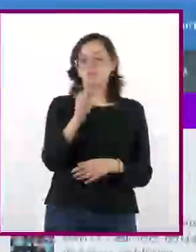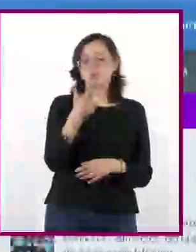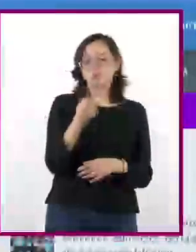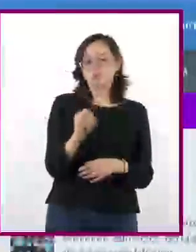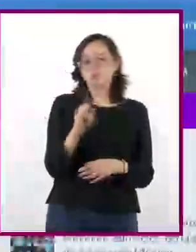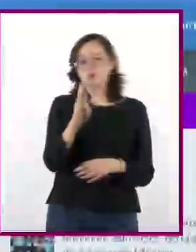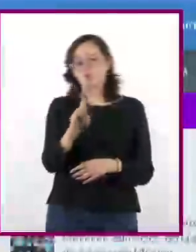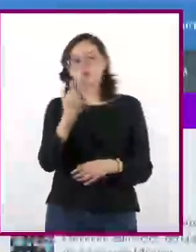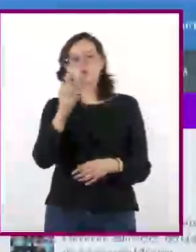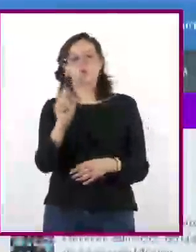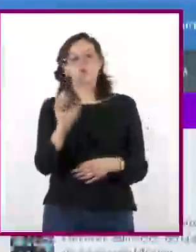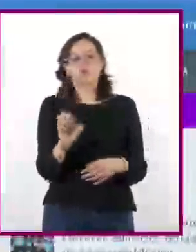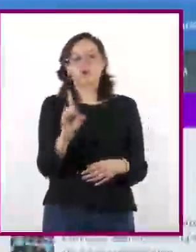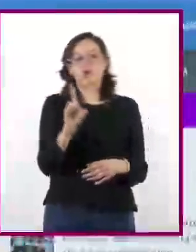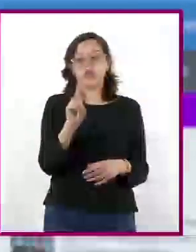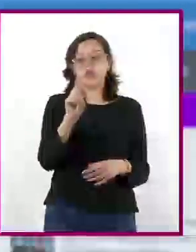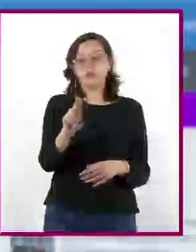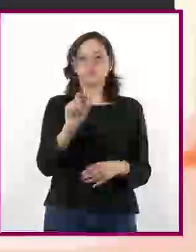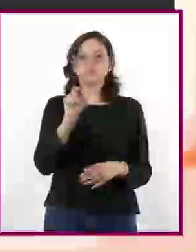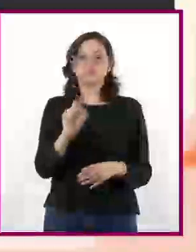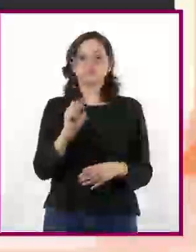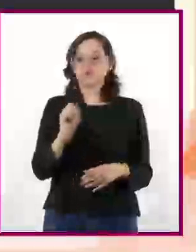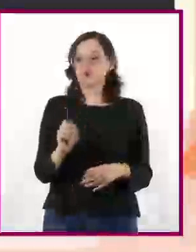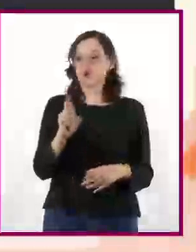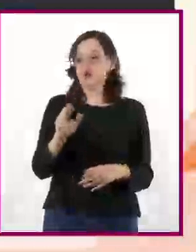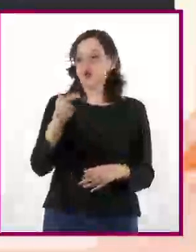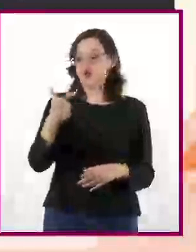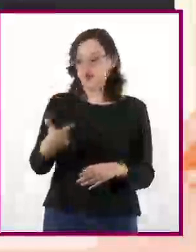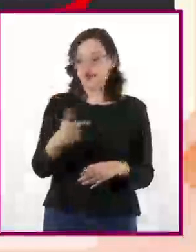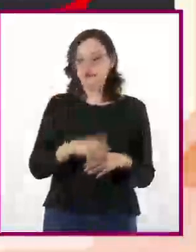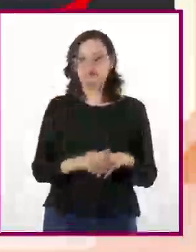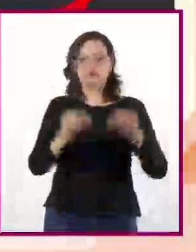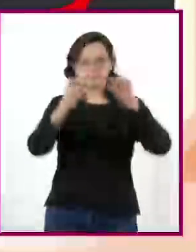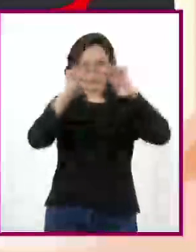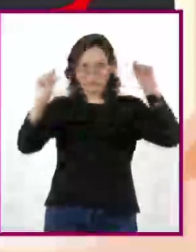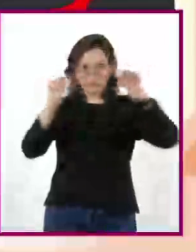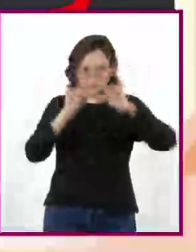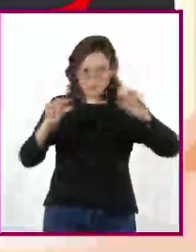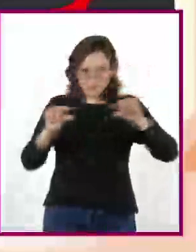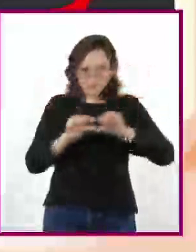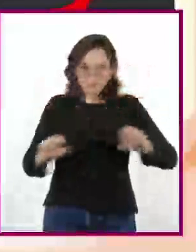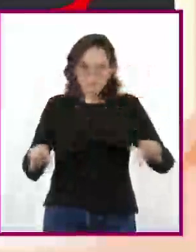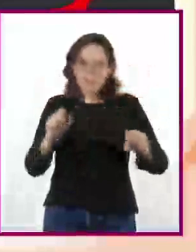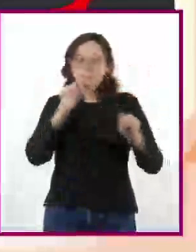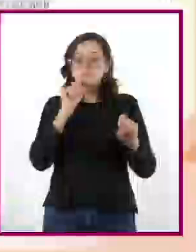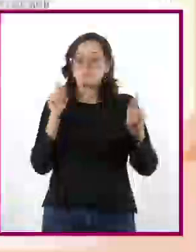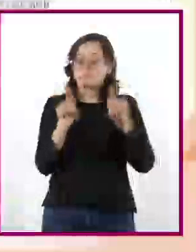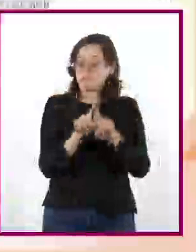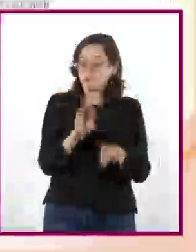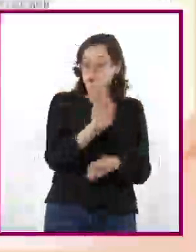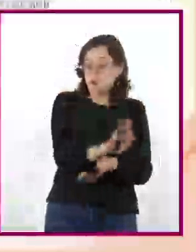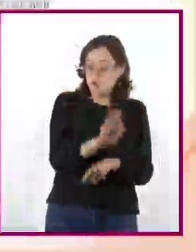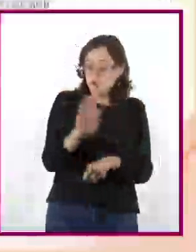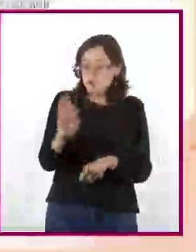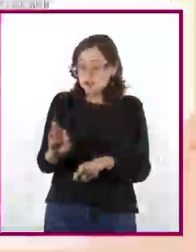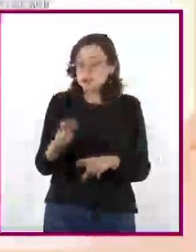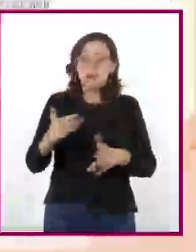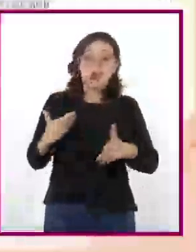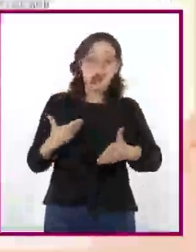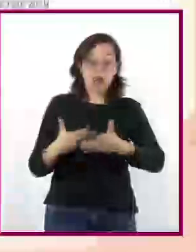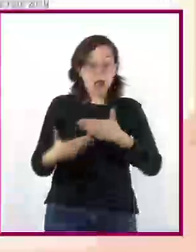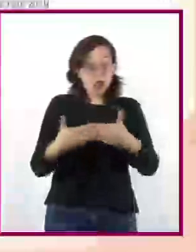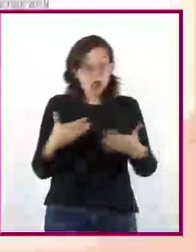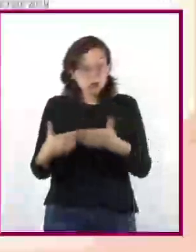.edu o .org. Tomar en cuenta las fechas de elaboración o publicación, para saber si la